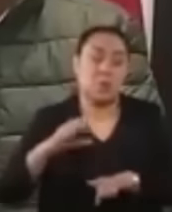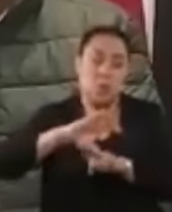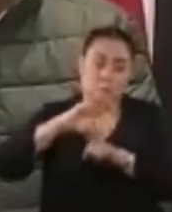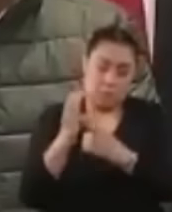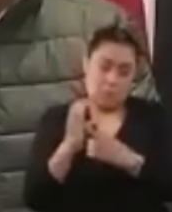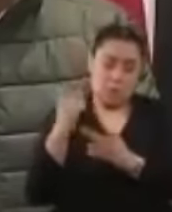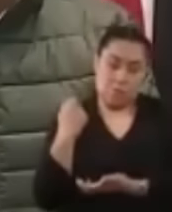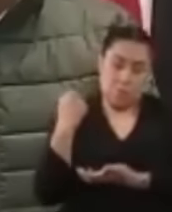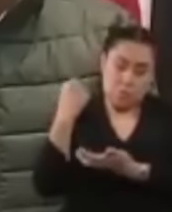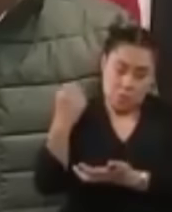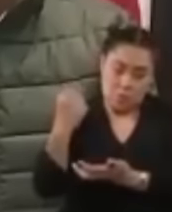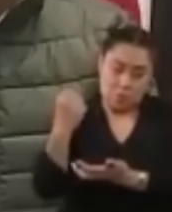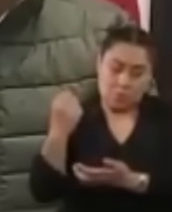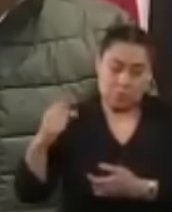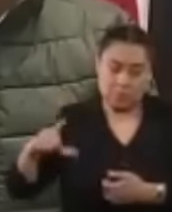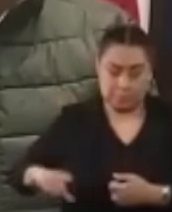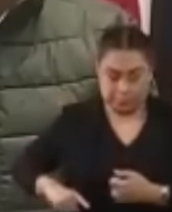Cuenta Pública.